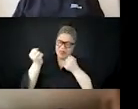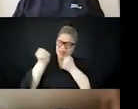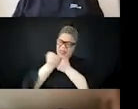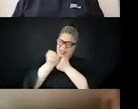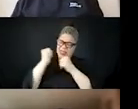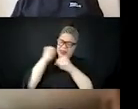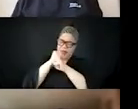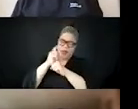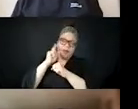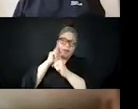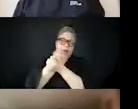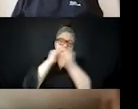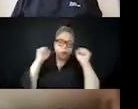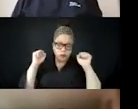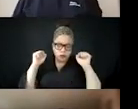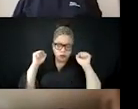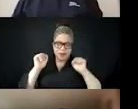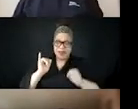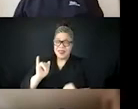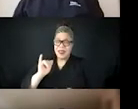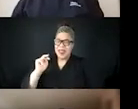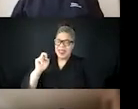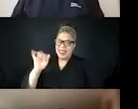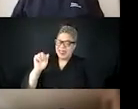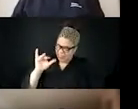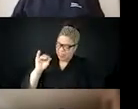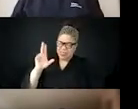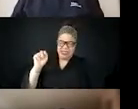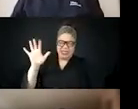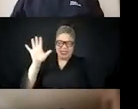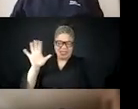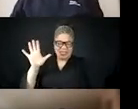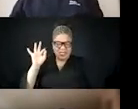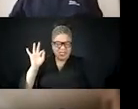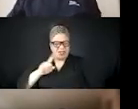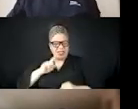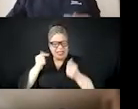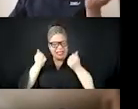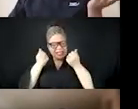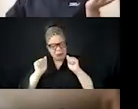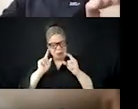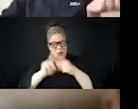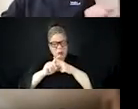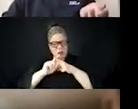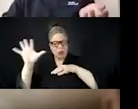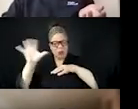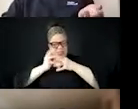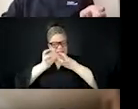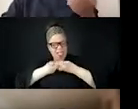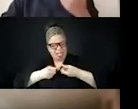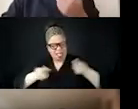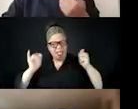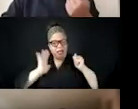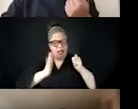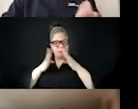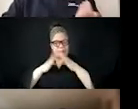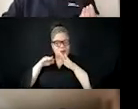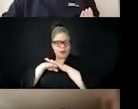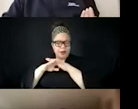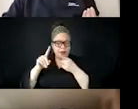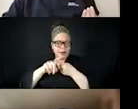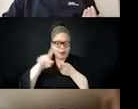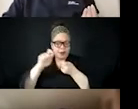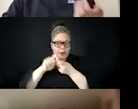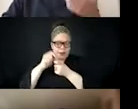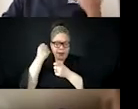los actores mejor ellos seguirán intentando debilitar el acceso de las comunidades a la información y seguirán promoviendo